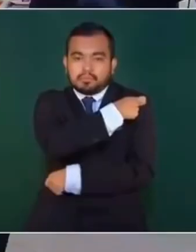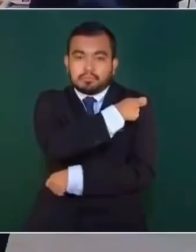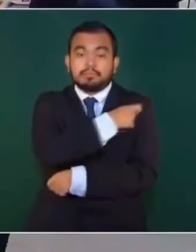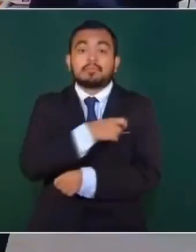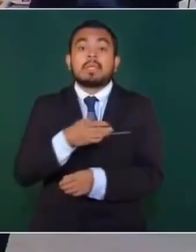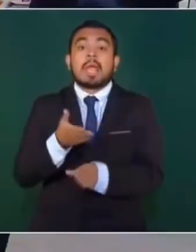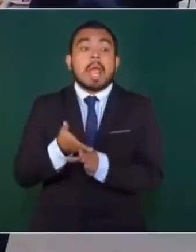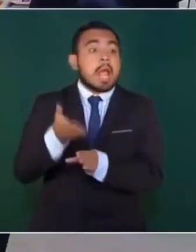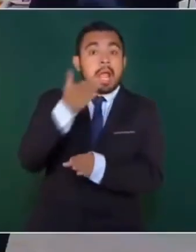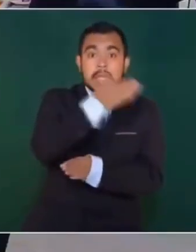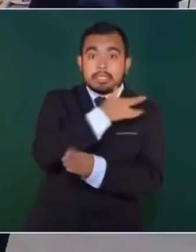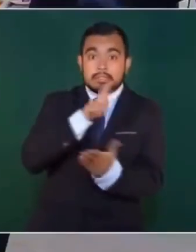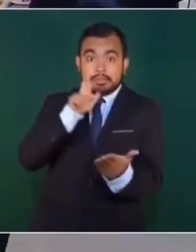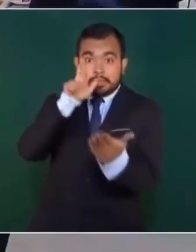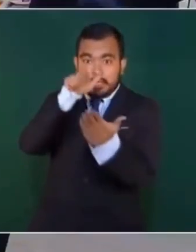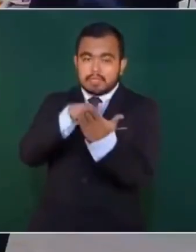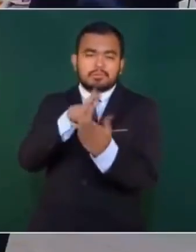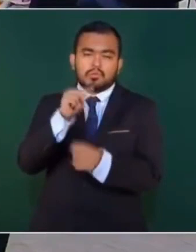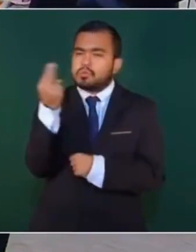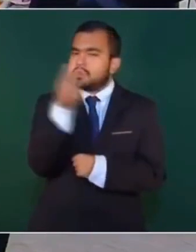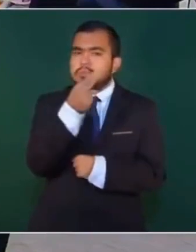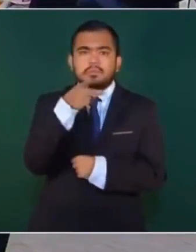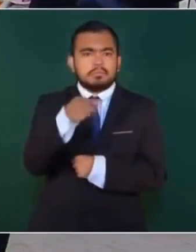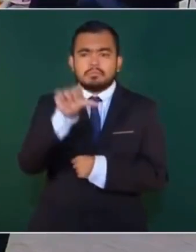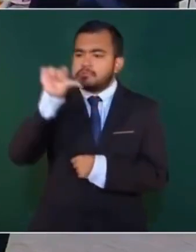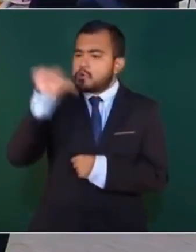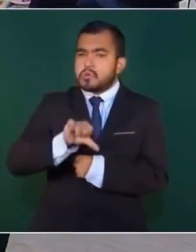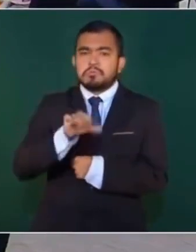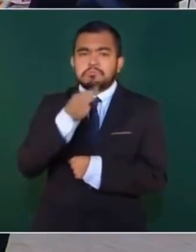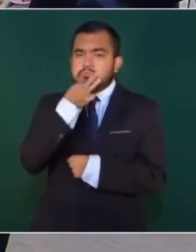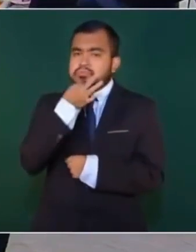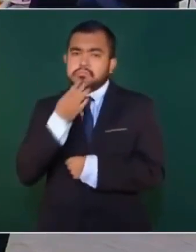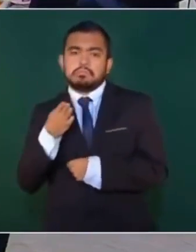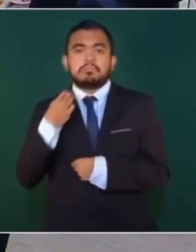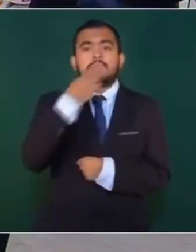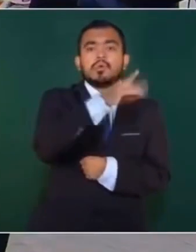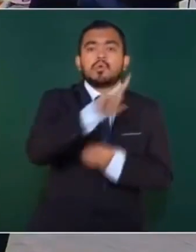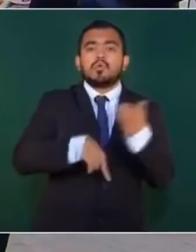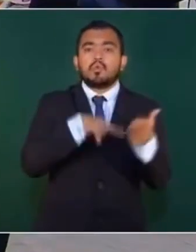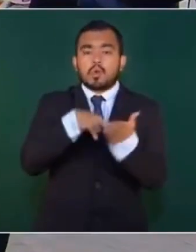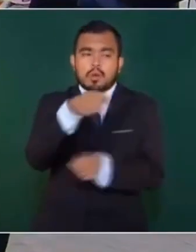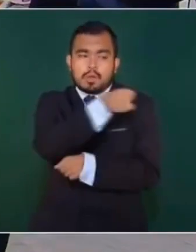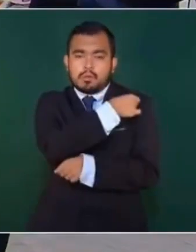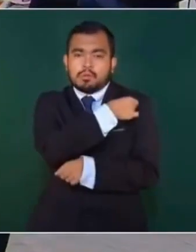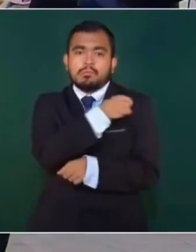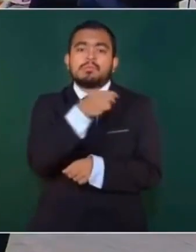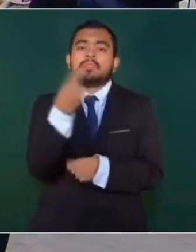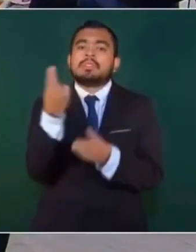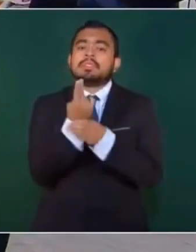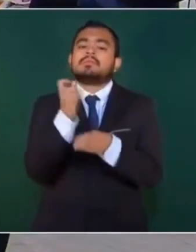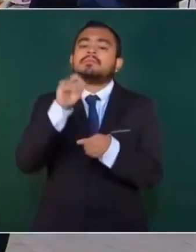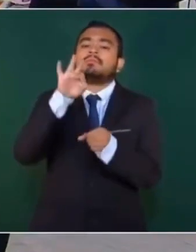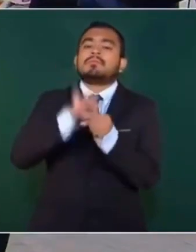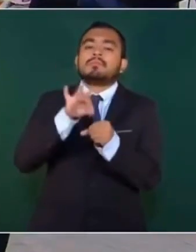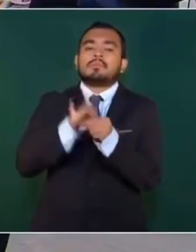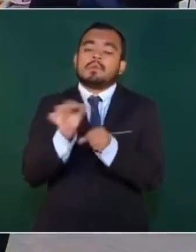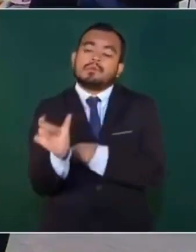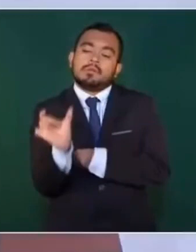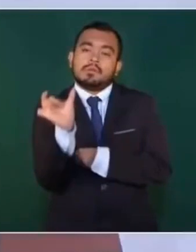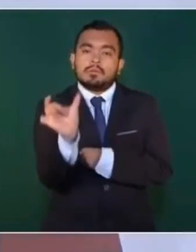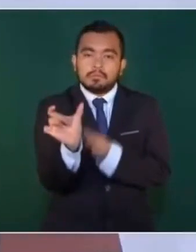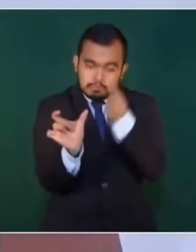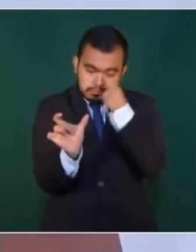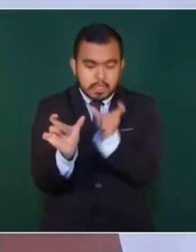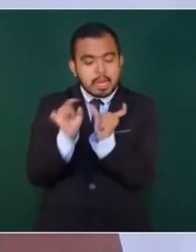inmediatamente pueden acudir a los centros de vacunación que se indicará, solamente con una identificación oficial que permita reconocer